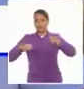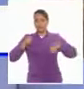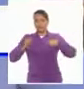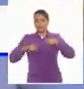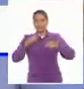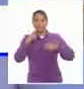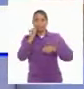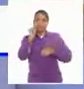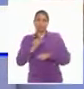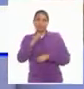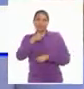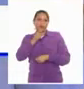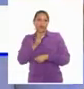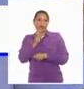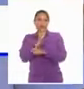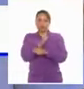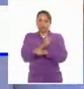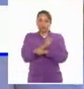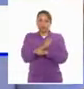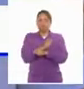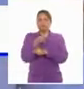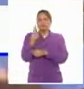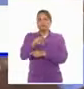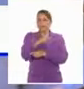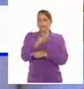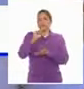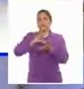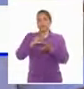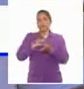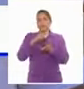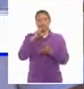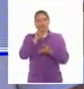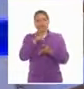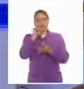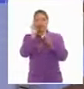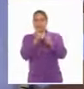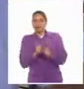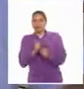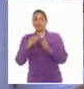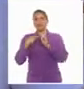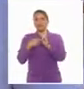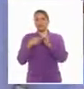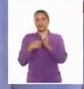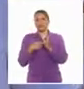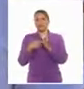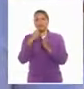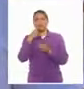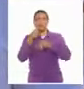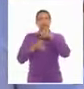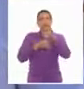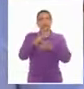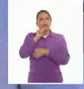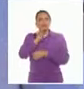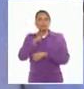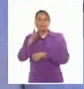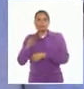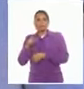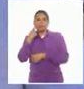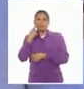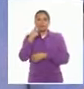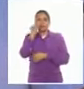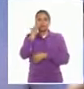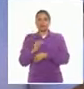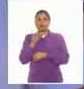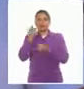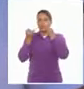personal capacitado, entrenado por nuestro centro va a estar haciendo consejería y derivando a las personas según la necesidad del servicio que se